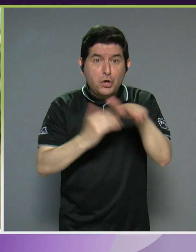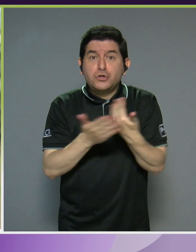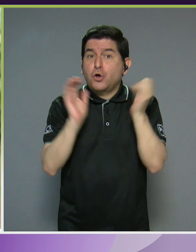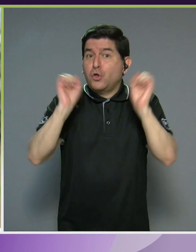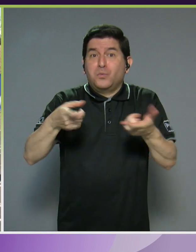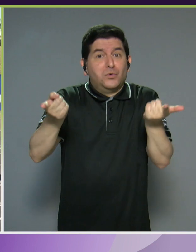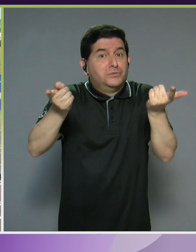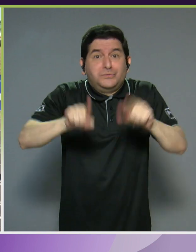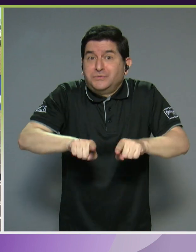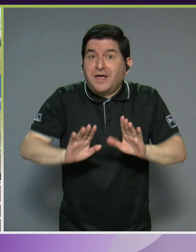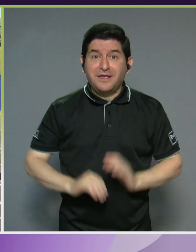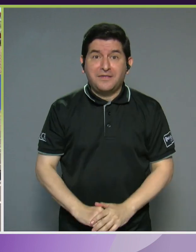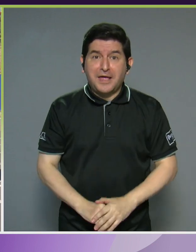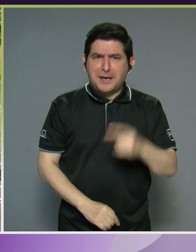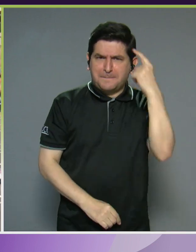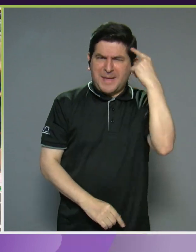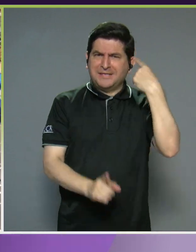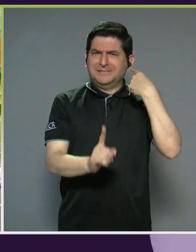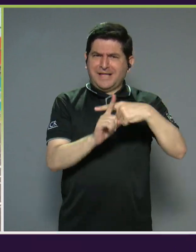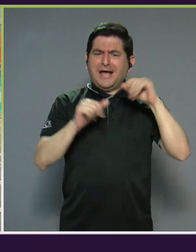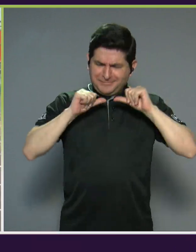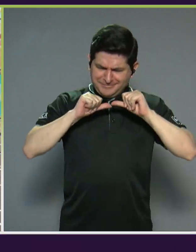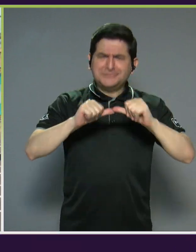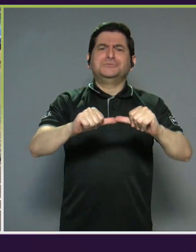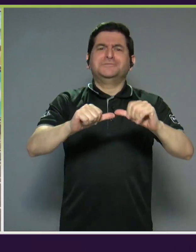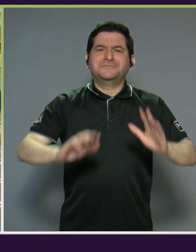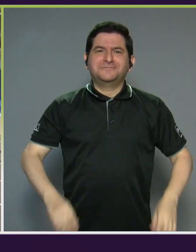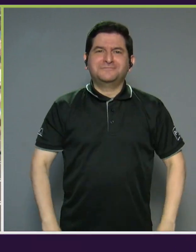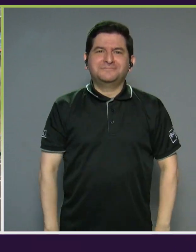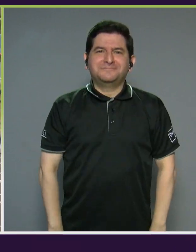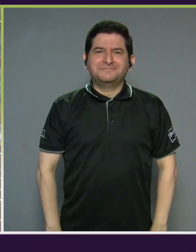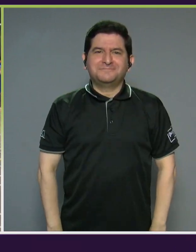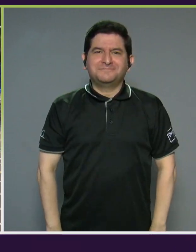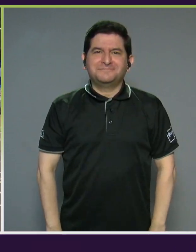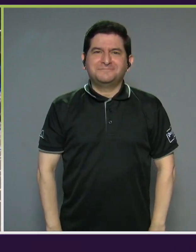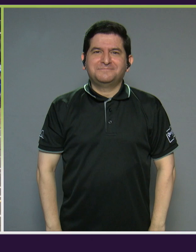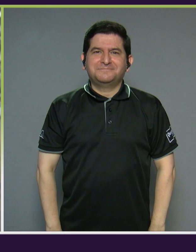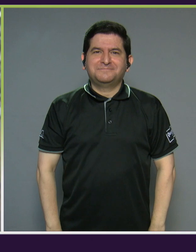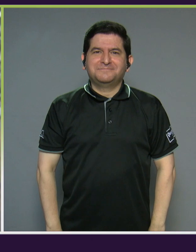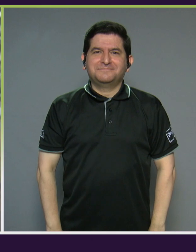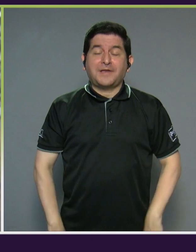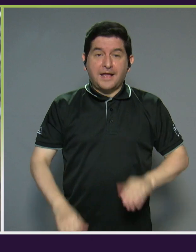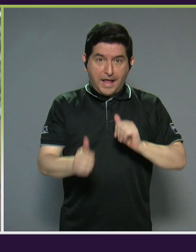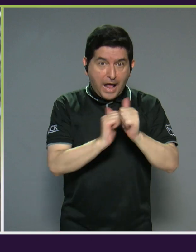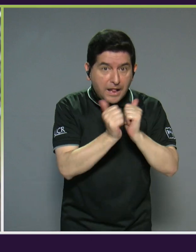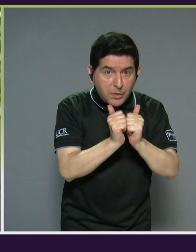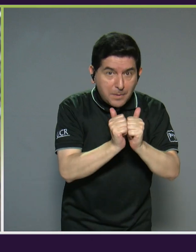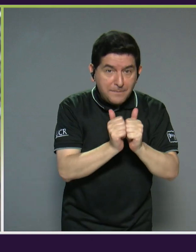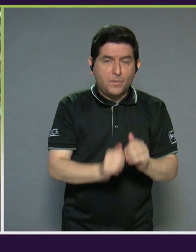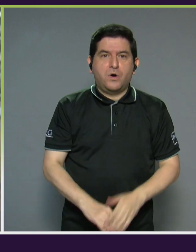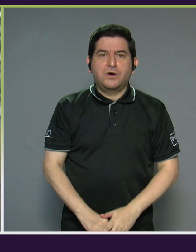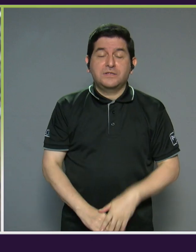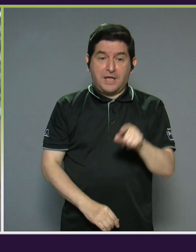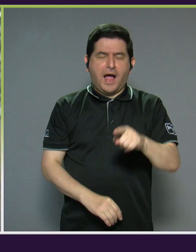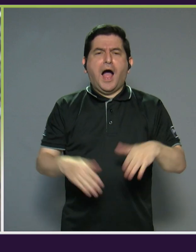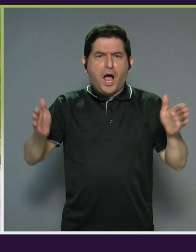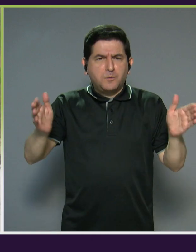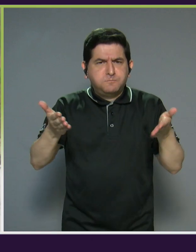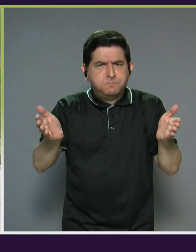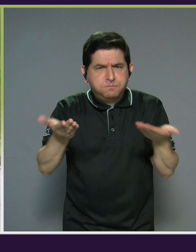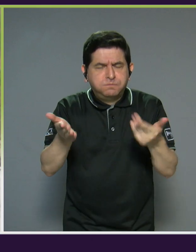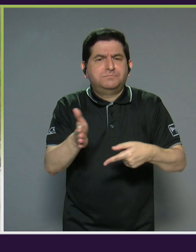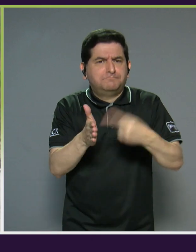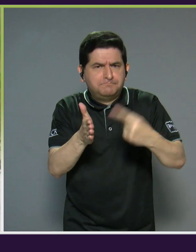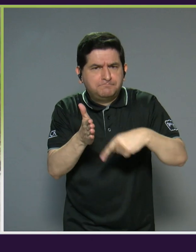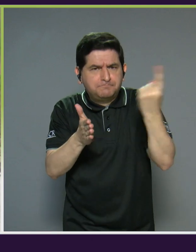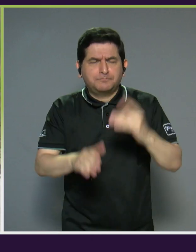pasar, que piensen positivo y que pues sigan adelante. El deporte y la competencia es un aliciente, ¿verdad?, en muchos